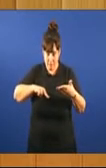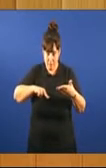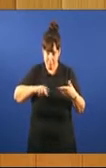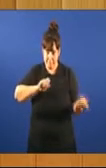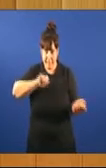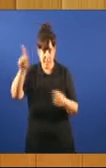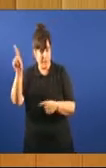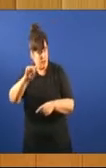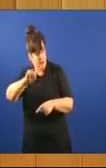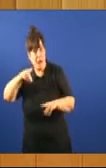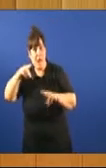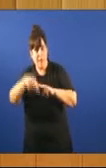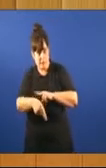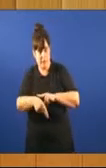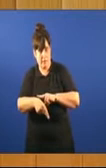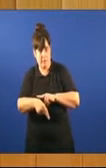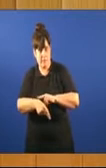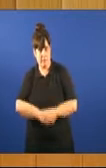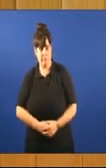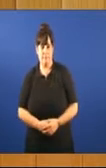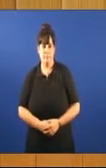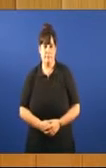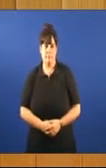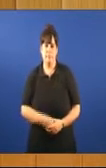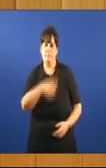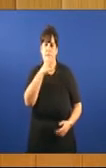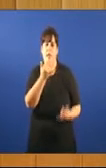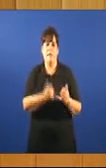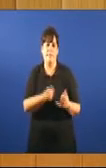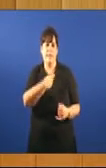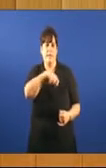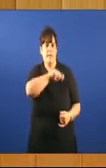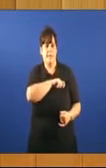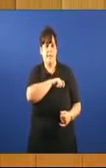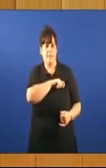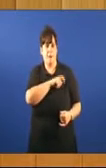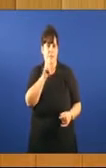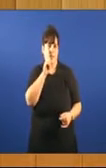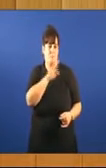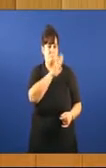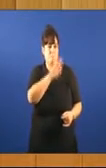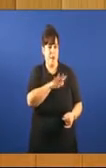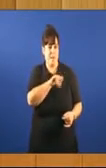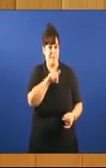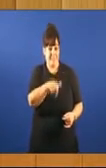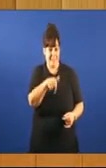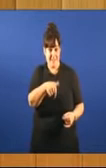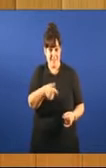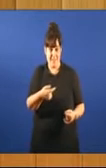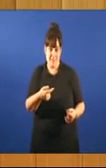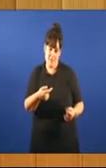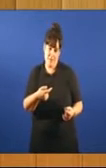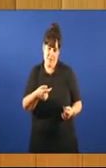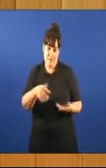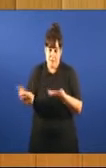emigre. Resulta que o Estado recada no noso país moito máis do que transfire a Galiza. Os